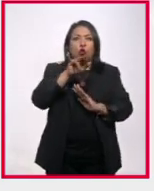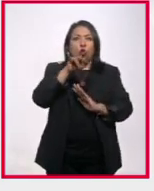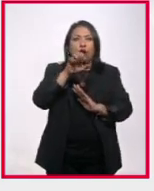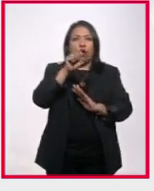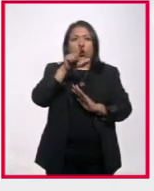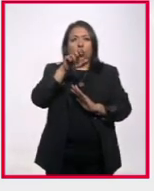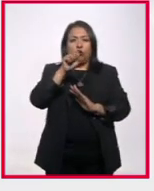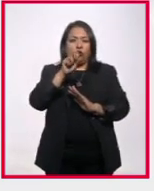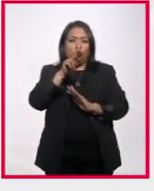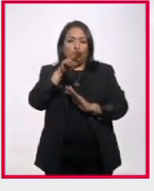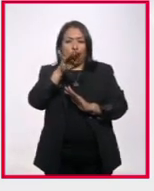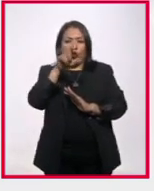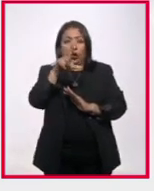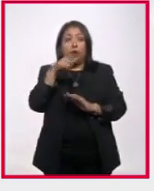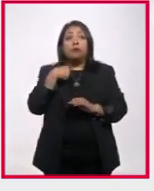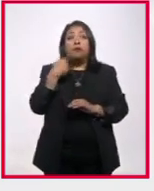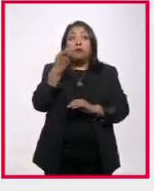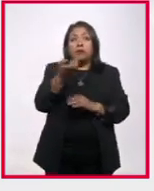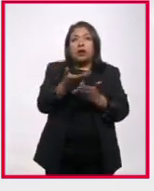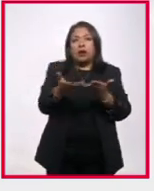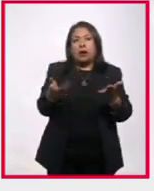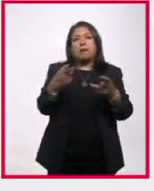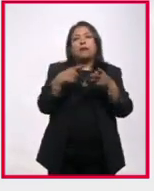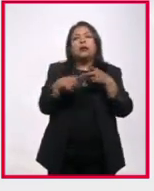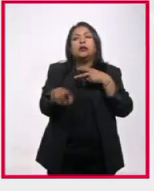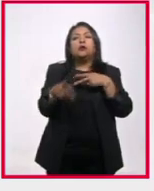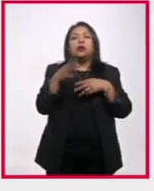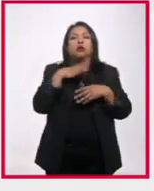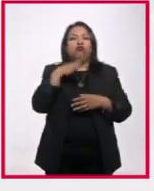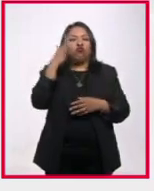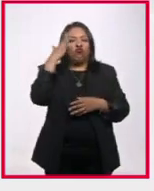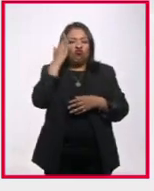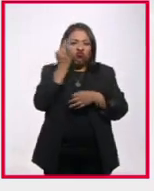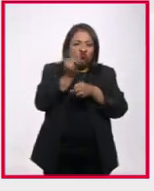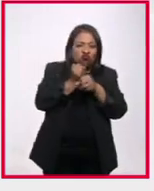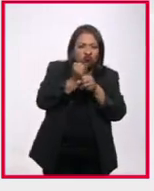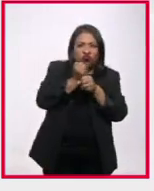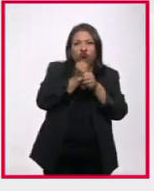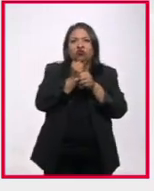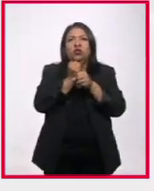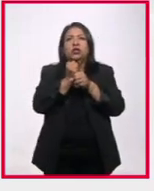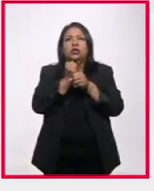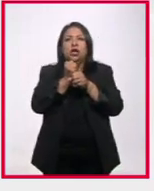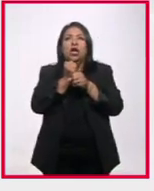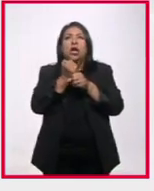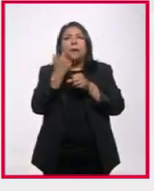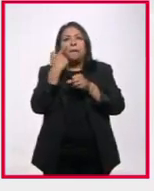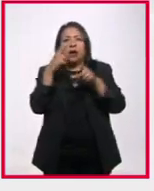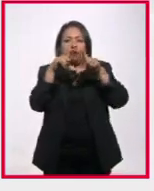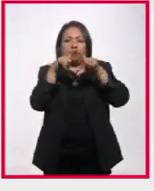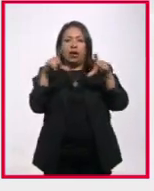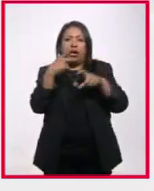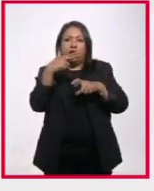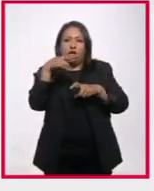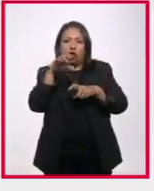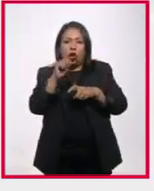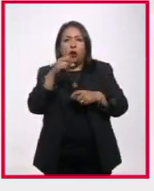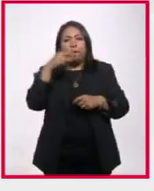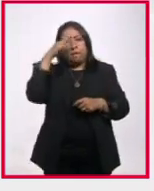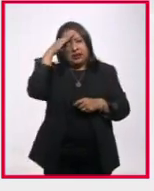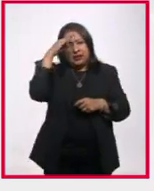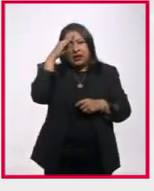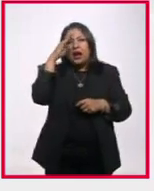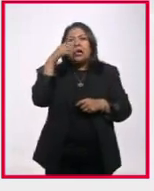En este caso, partimos de un principio de investigar, de hacer un guión, de pensar, hubo